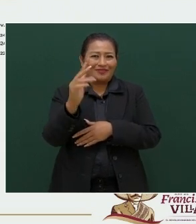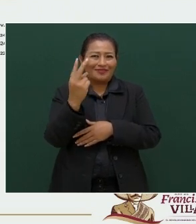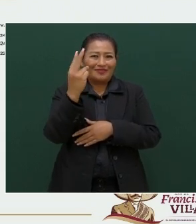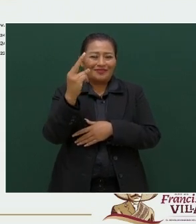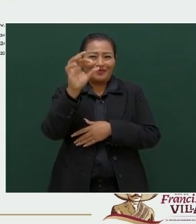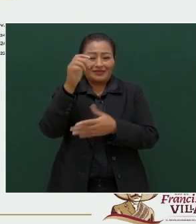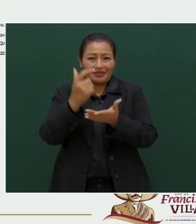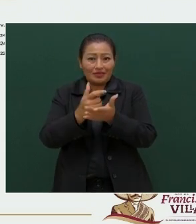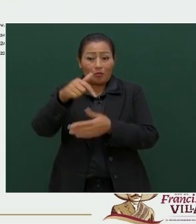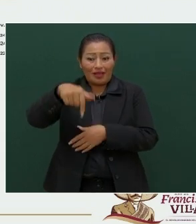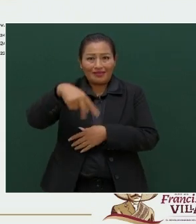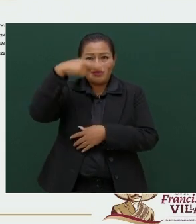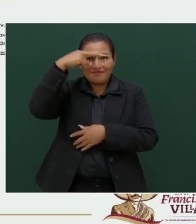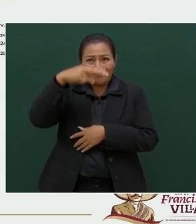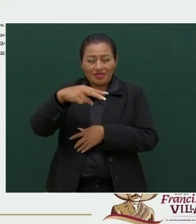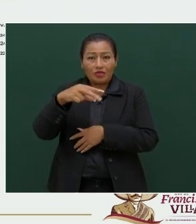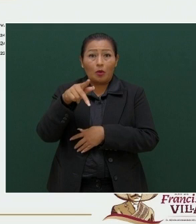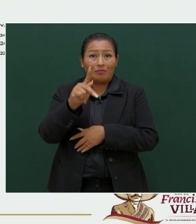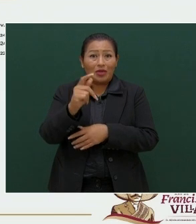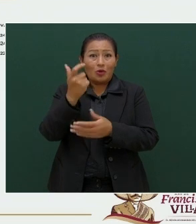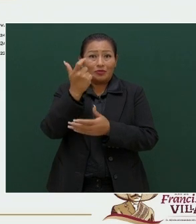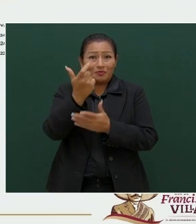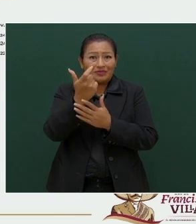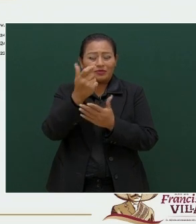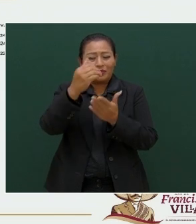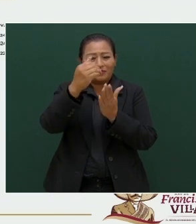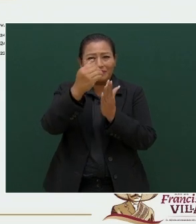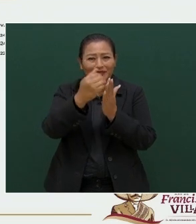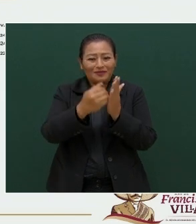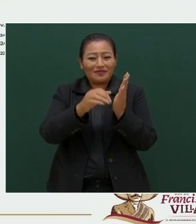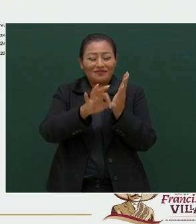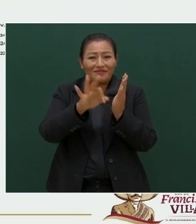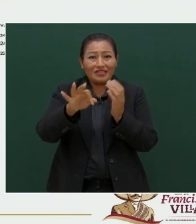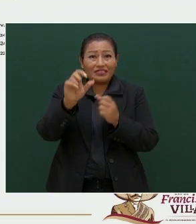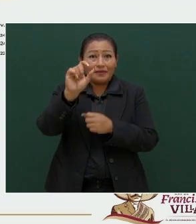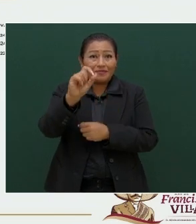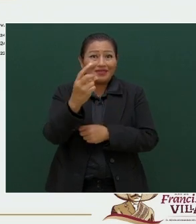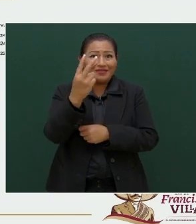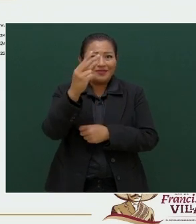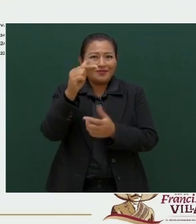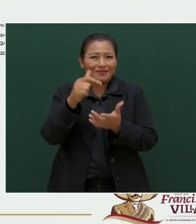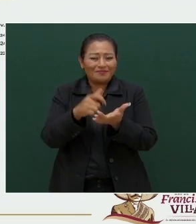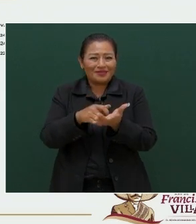$71.52 aquí en México, los precios promedio para esa fecha fueron de